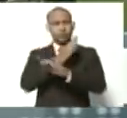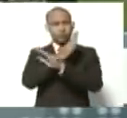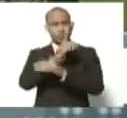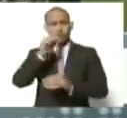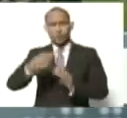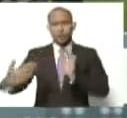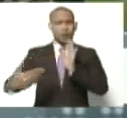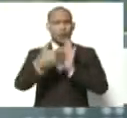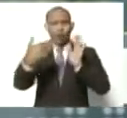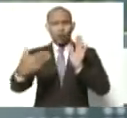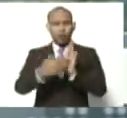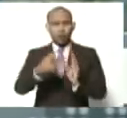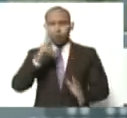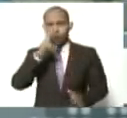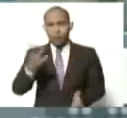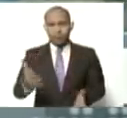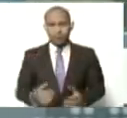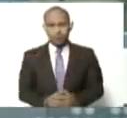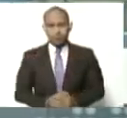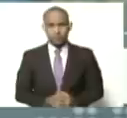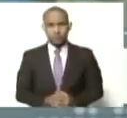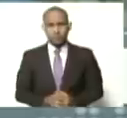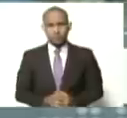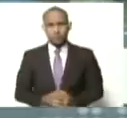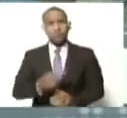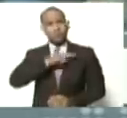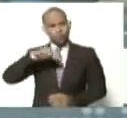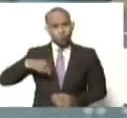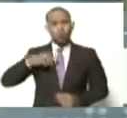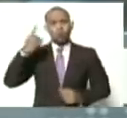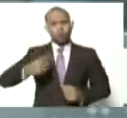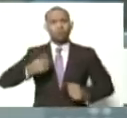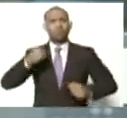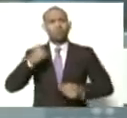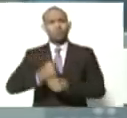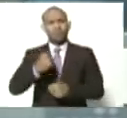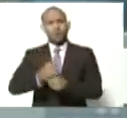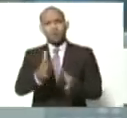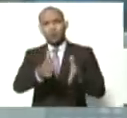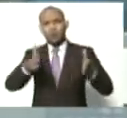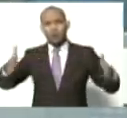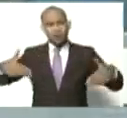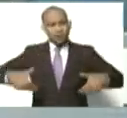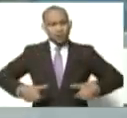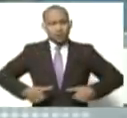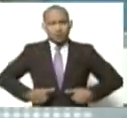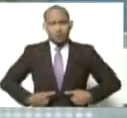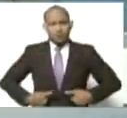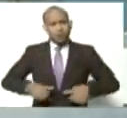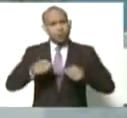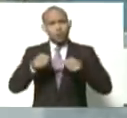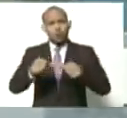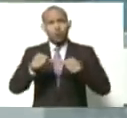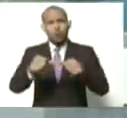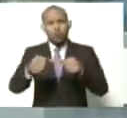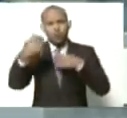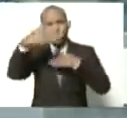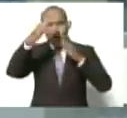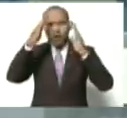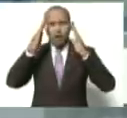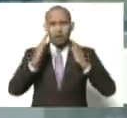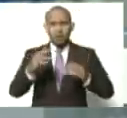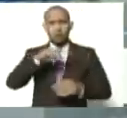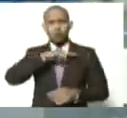son agresiones. Y hemos hecho un gran esfuerzo para mantener el ritmo de atención de